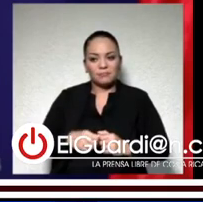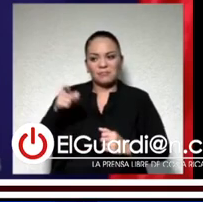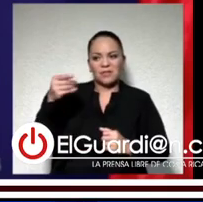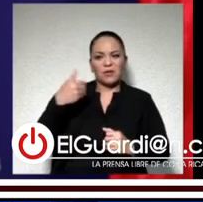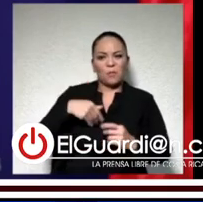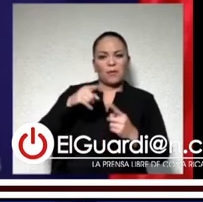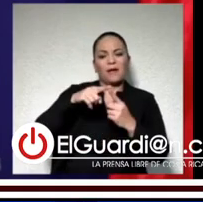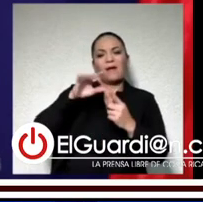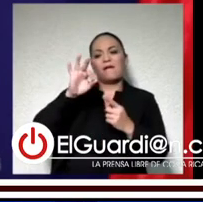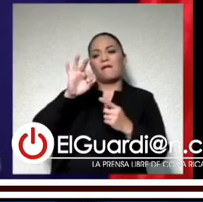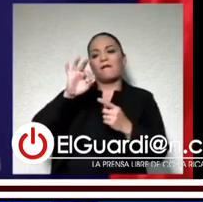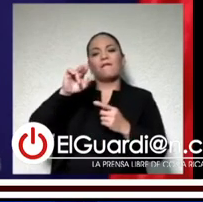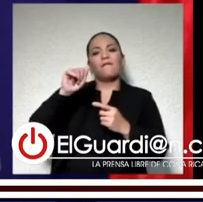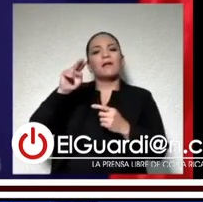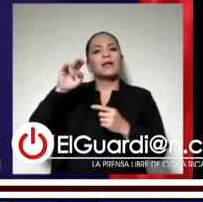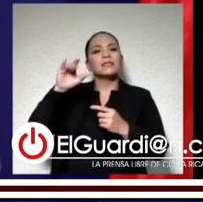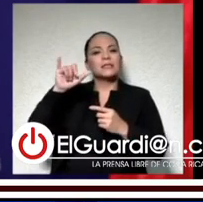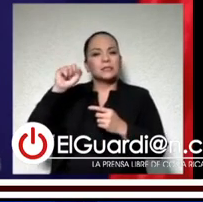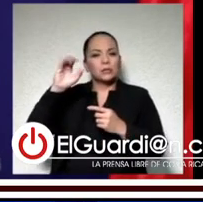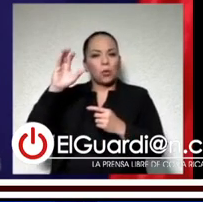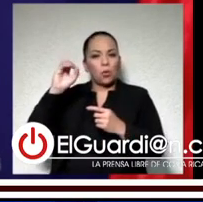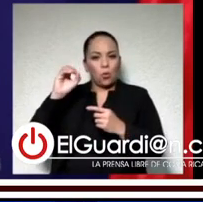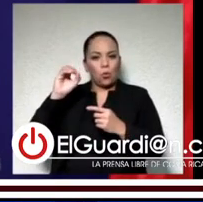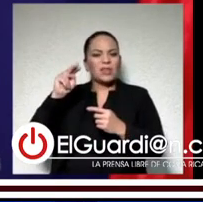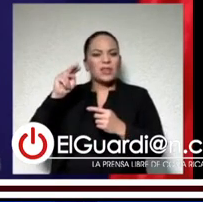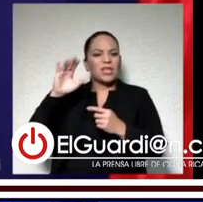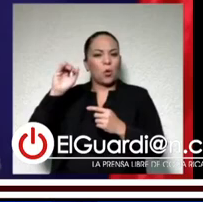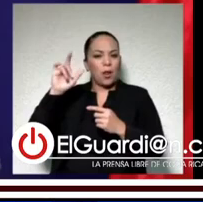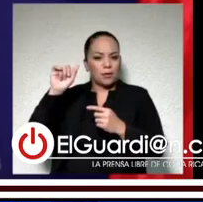Nicolás, por ejemplo, y Dinora